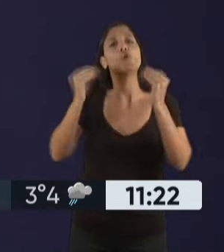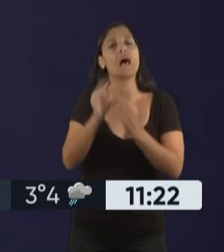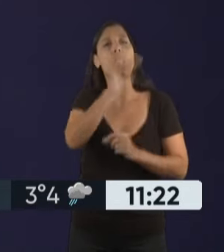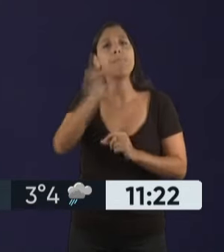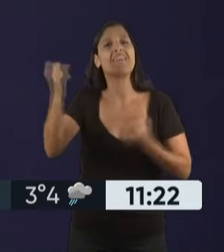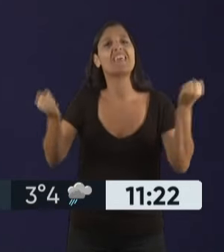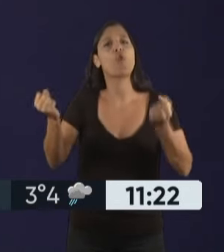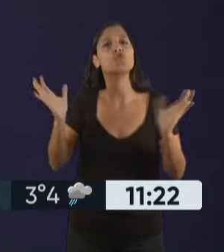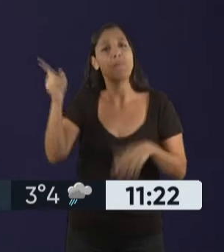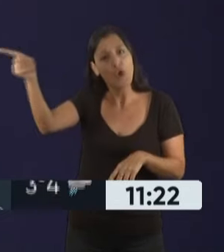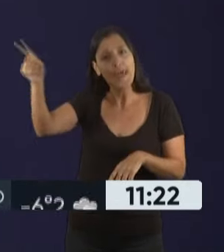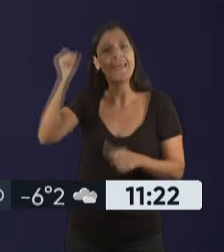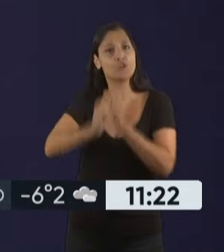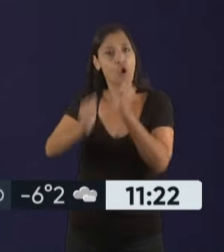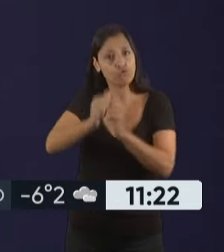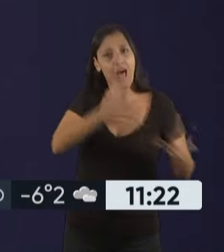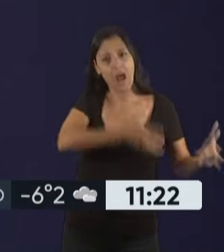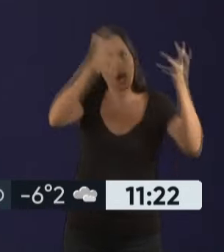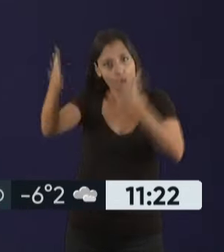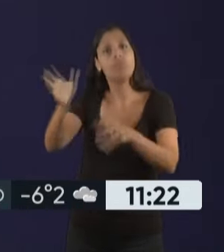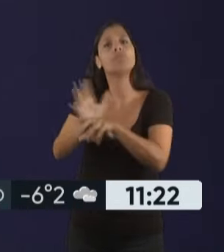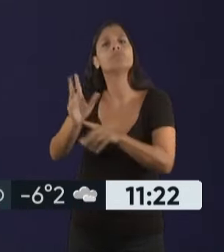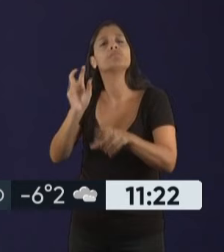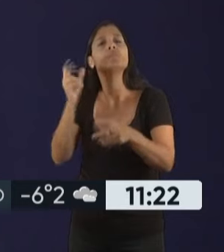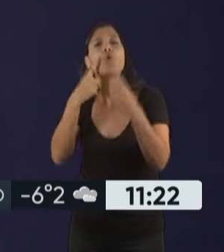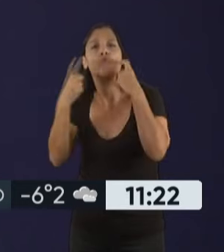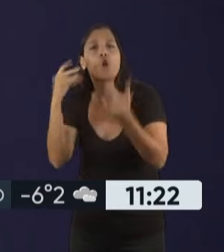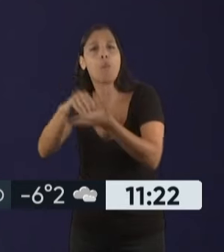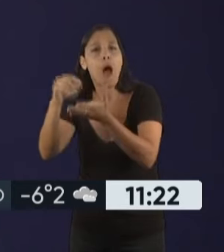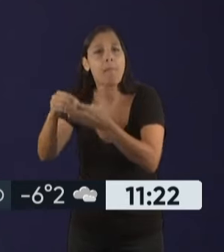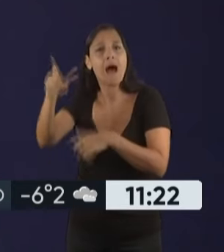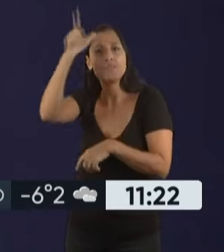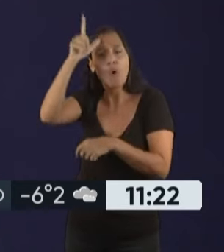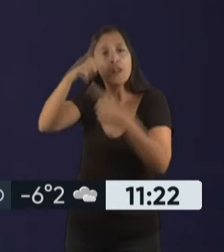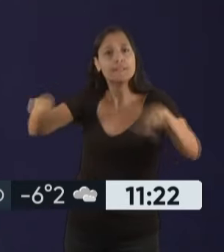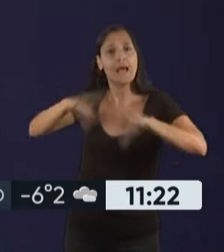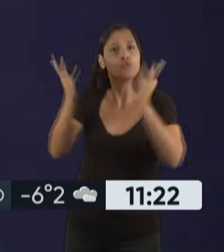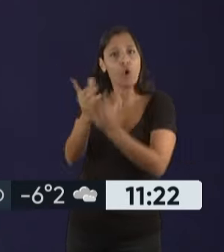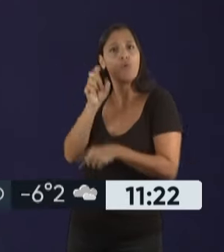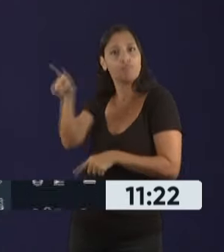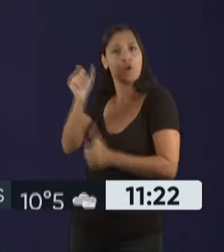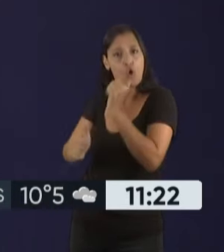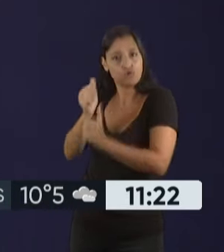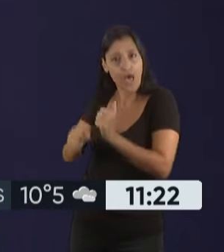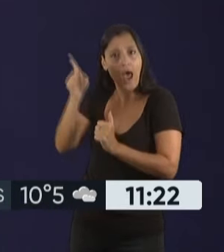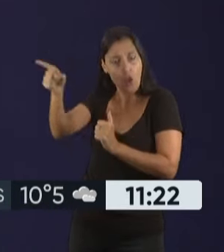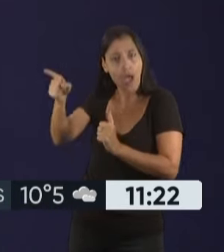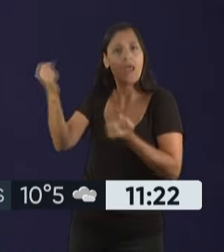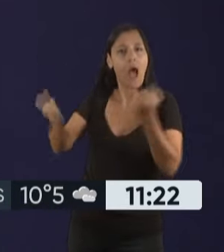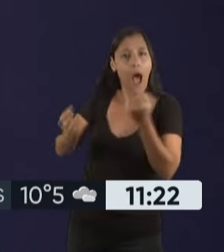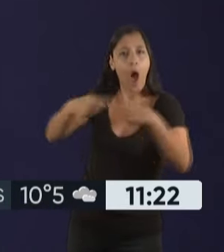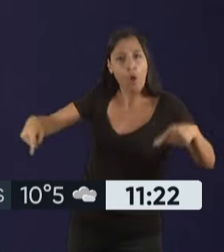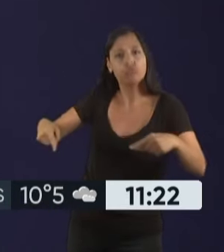a Rosario para reforzar el operativo de vigilancia de las fuerzas armadas el que están desplegando allí en la ciudad